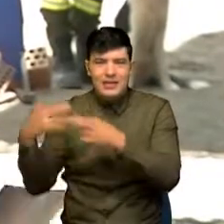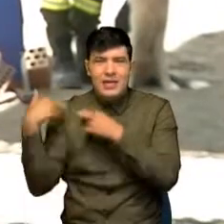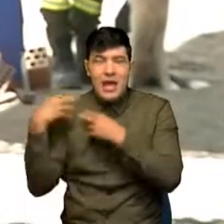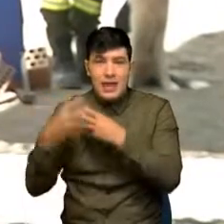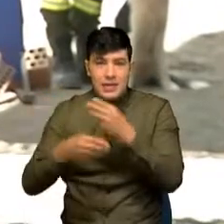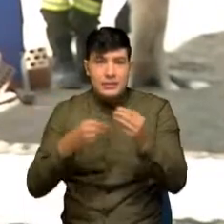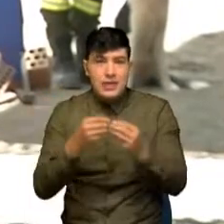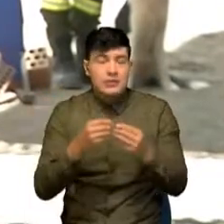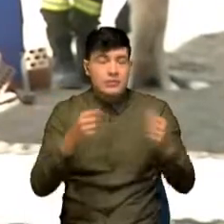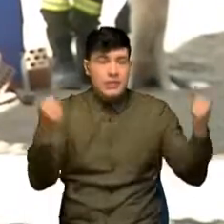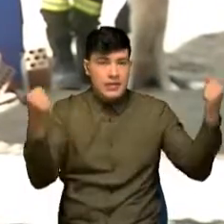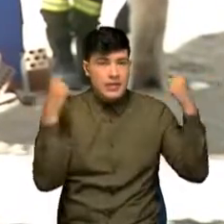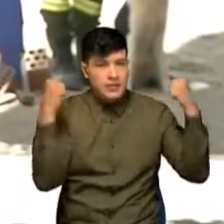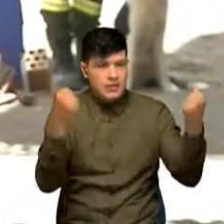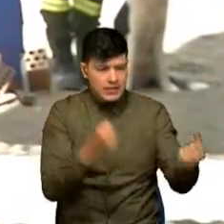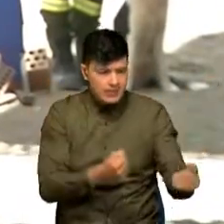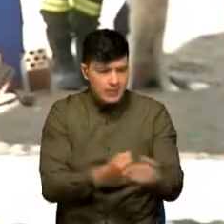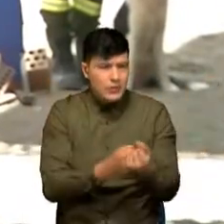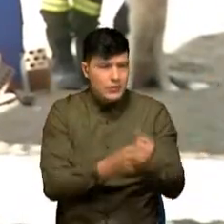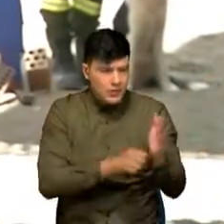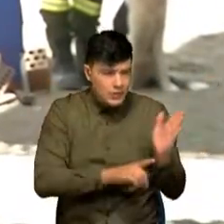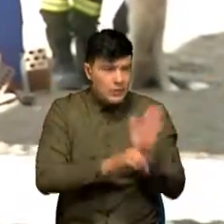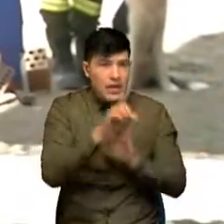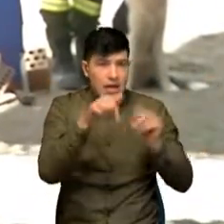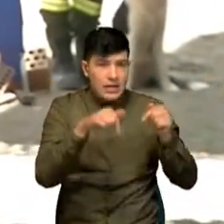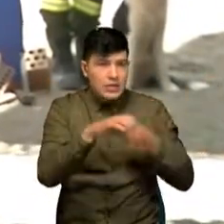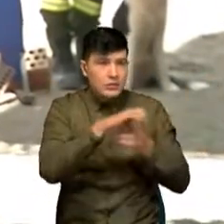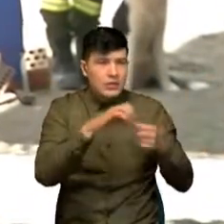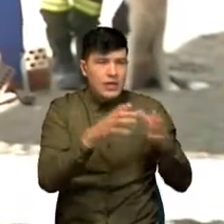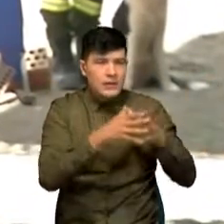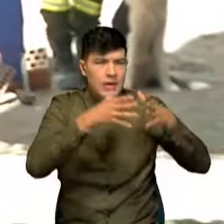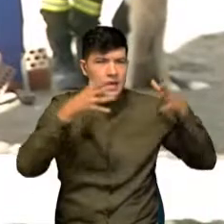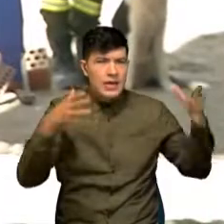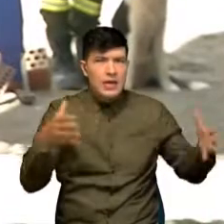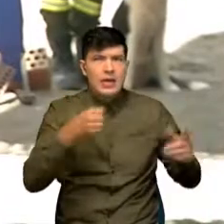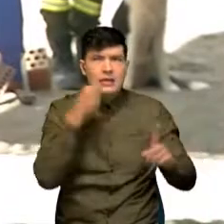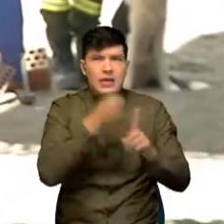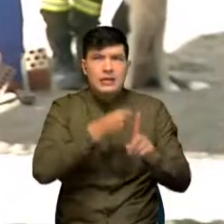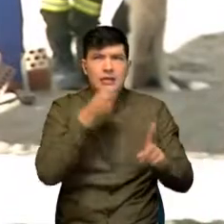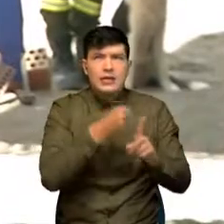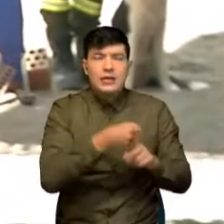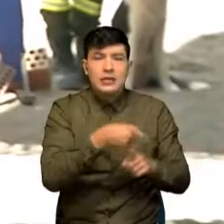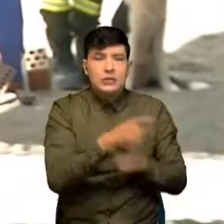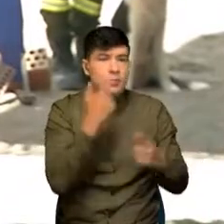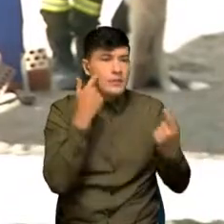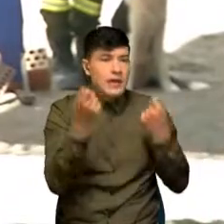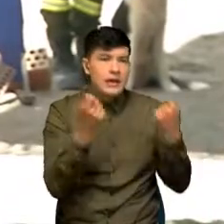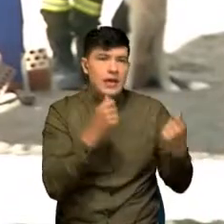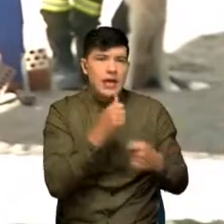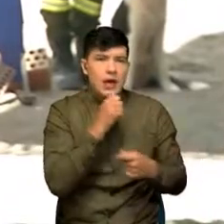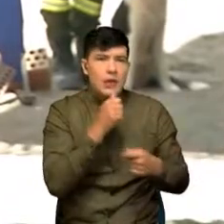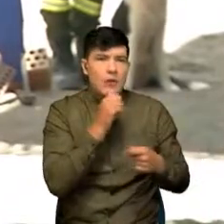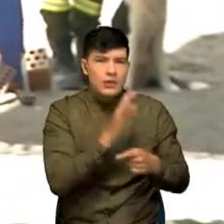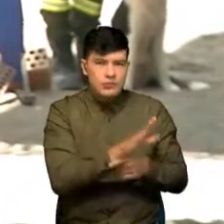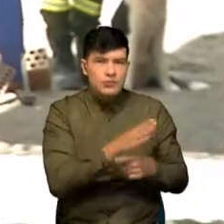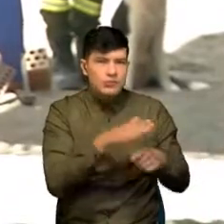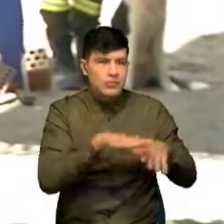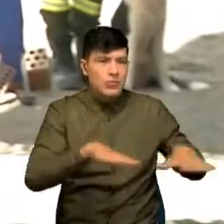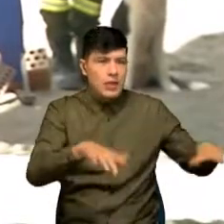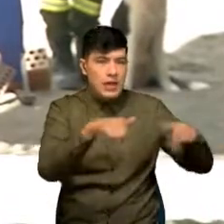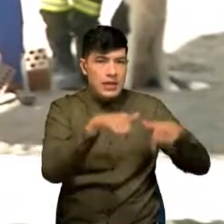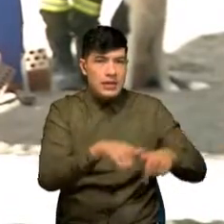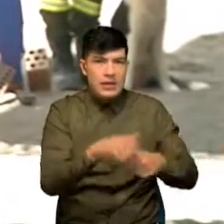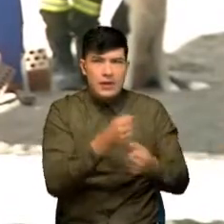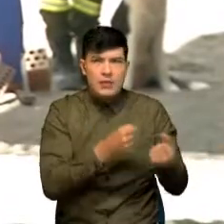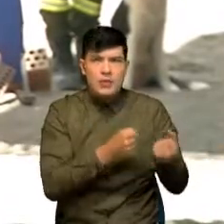Piedecuesta sostenible, pues Piedecuesta es la ciudad más grande del país que trata el 100% de sus aguas residuales. Hoy Piedecuesta puede decir que le está